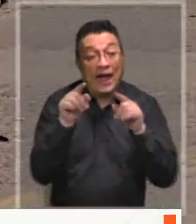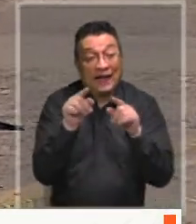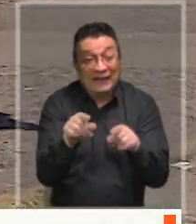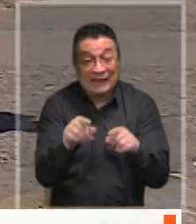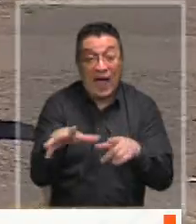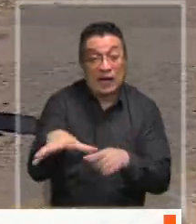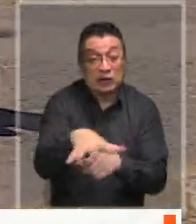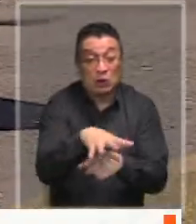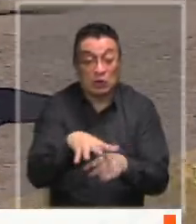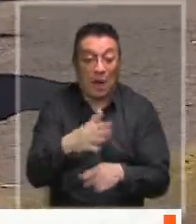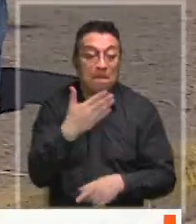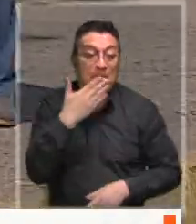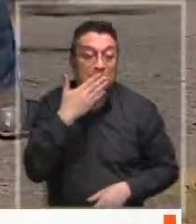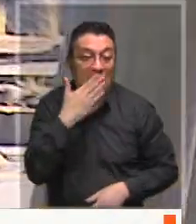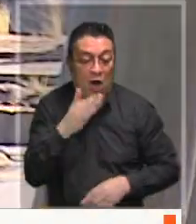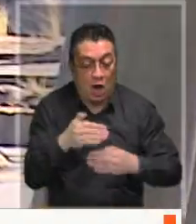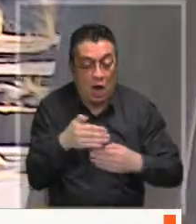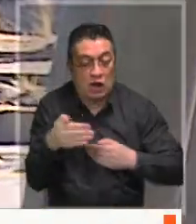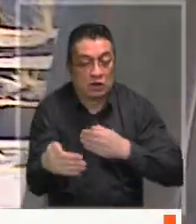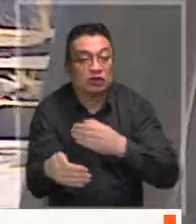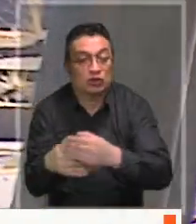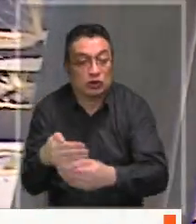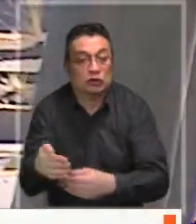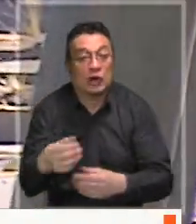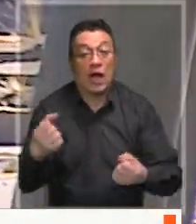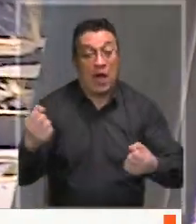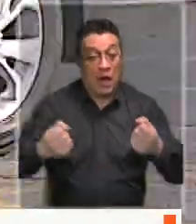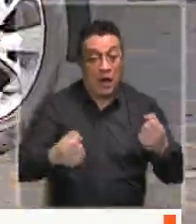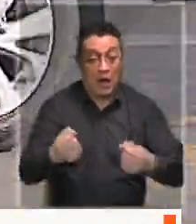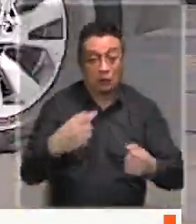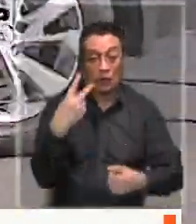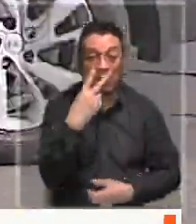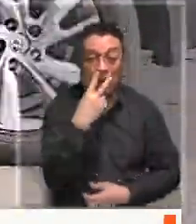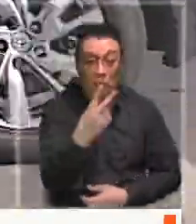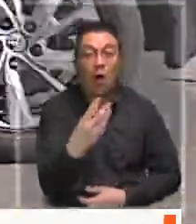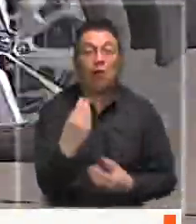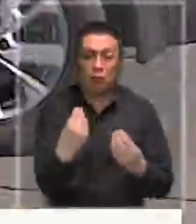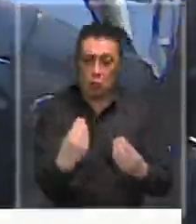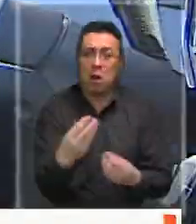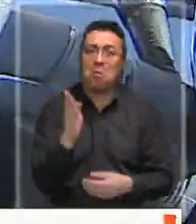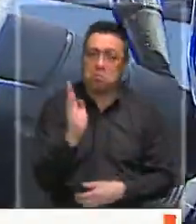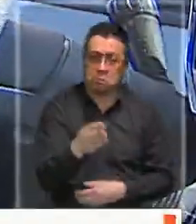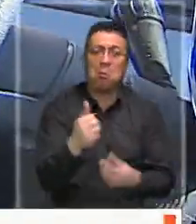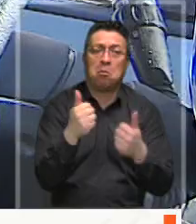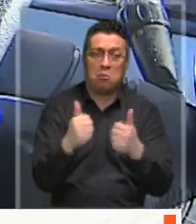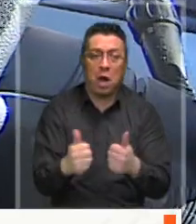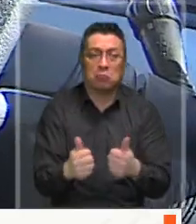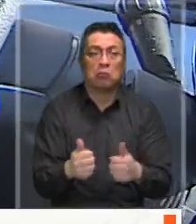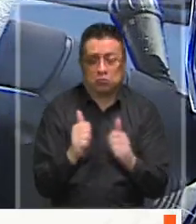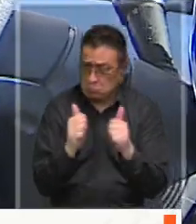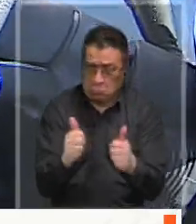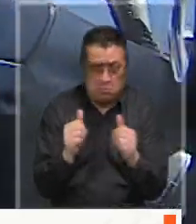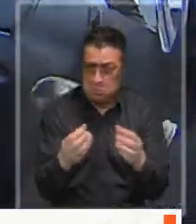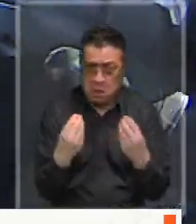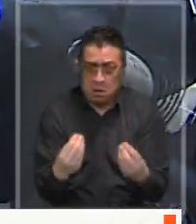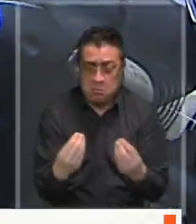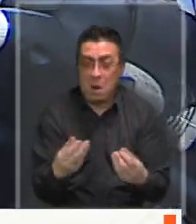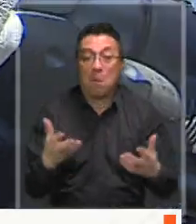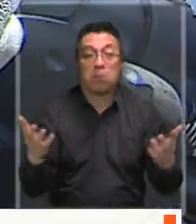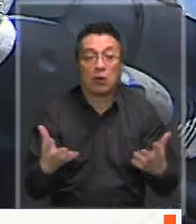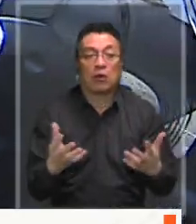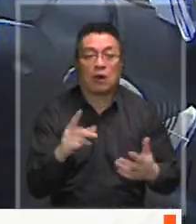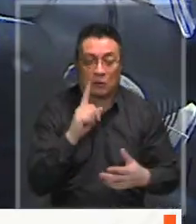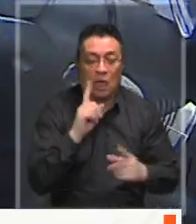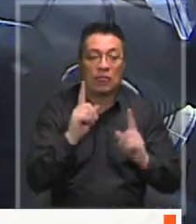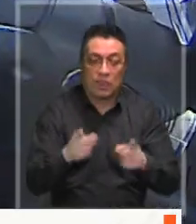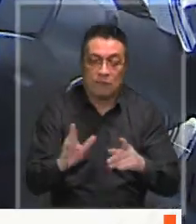condición mejore durante los próximos días, a los conductores les pareció una buena medida. Bien, porque igual hay como que